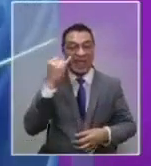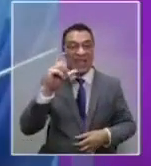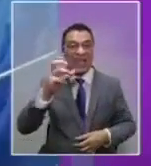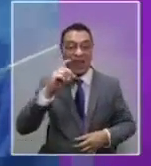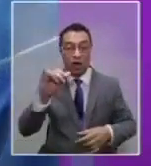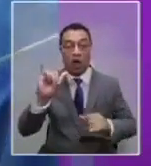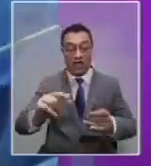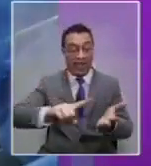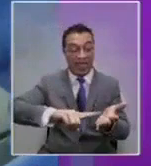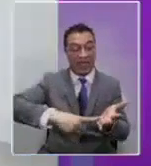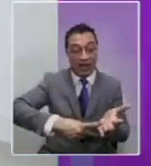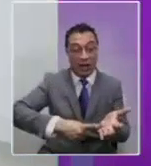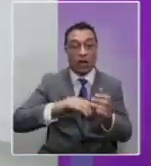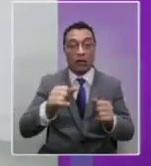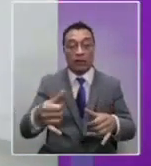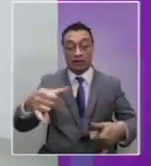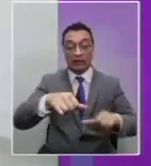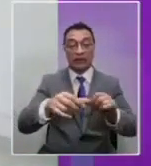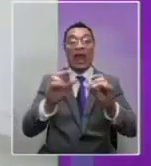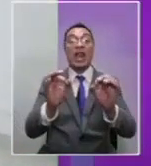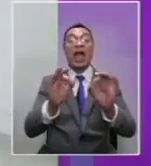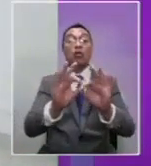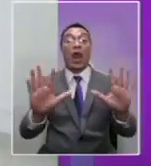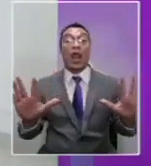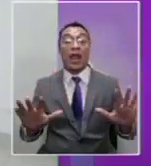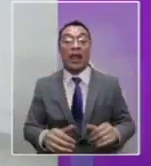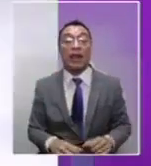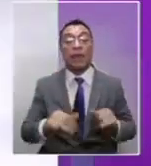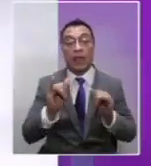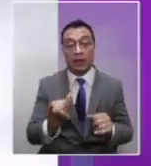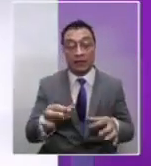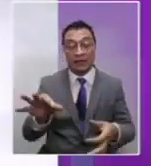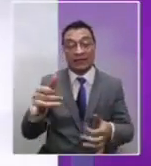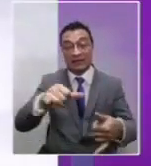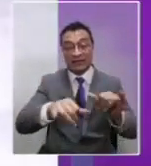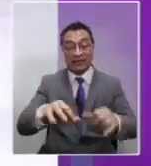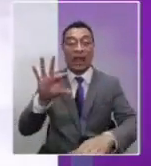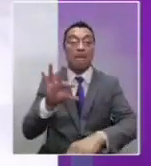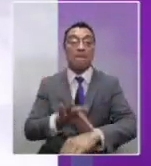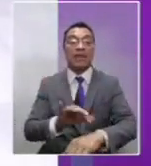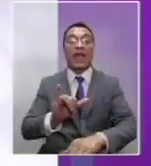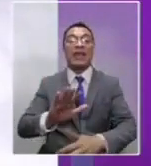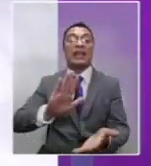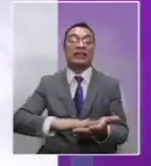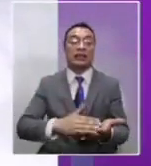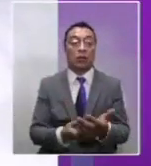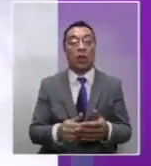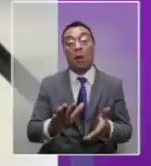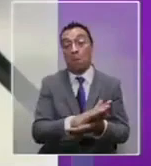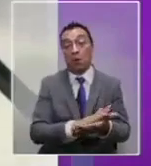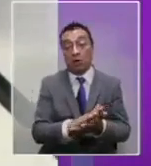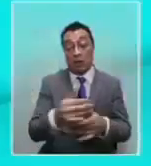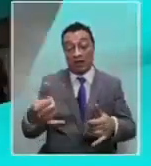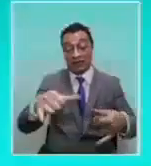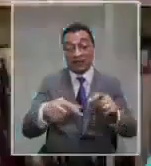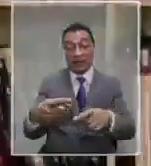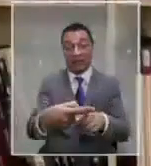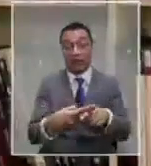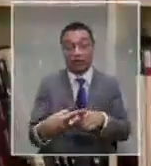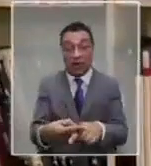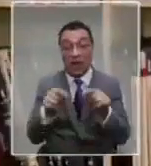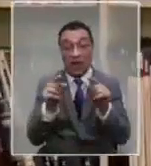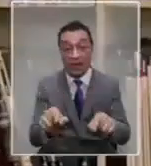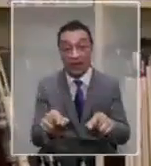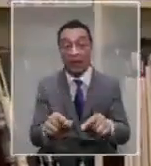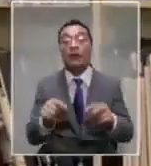y la tecnología, las ciencias naturales y las ciencias médicas y la salud. Por ejemplo, en el área de las ciencias